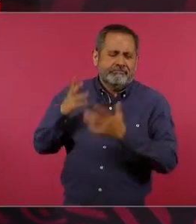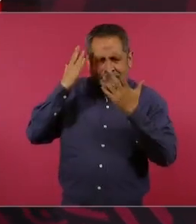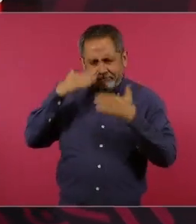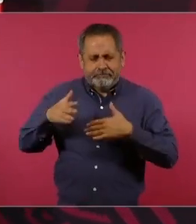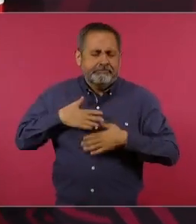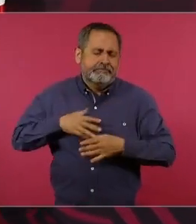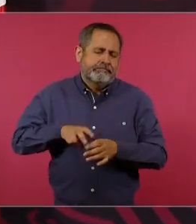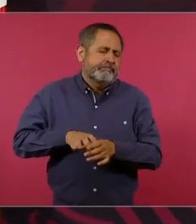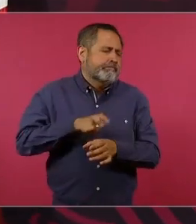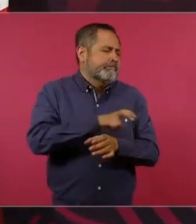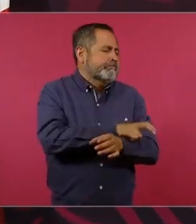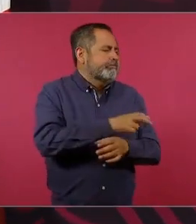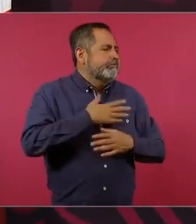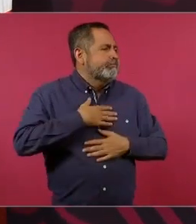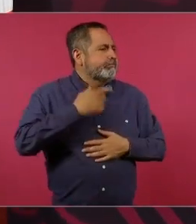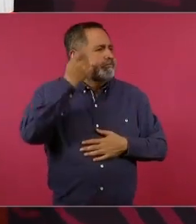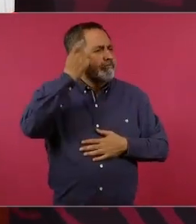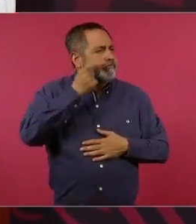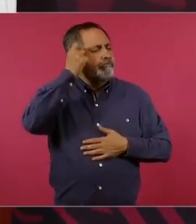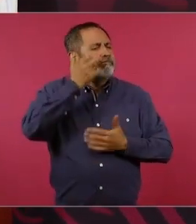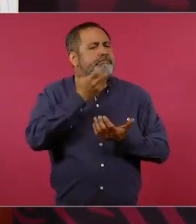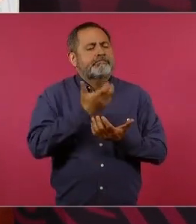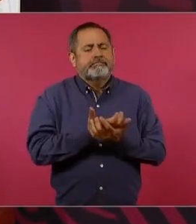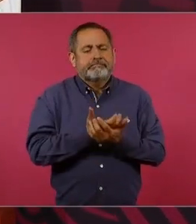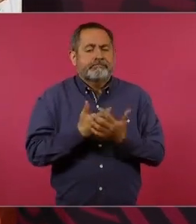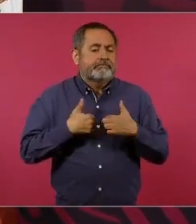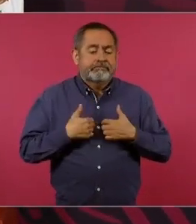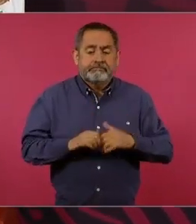a mi retiro ya, a jubilarme.